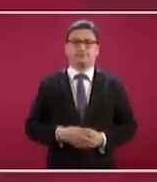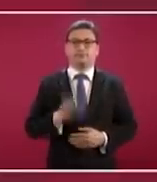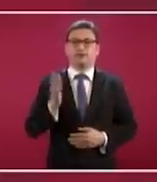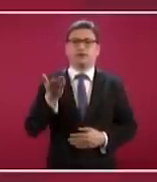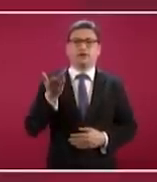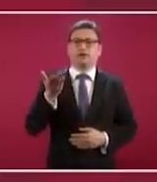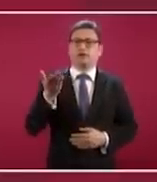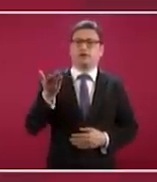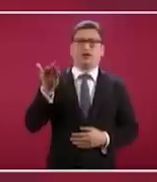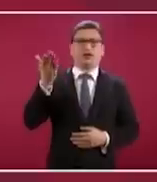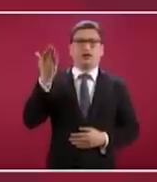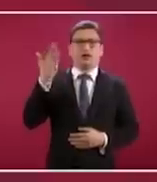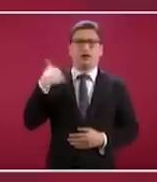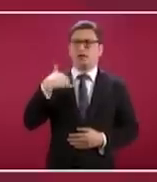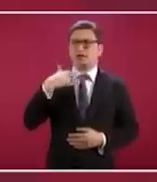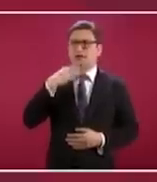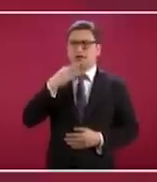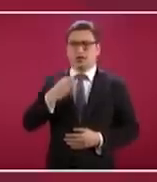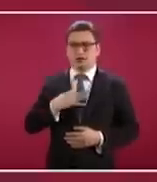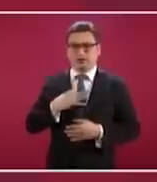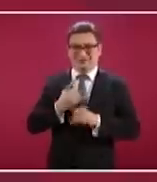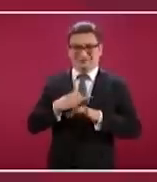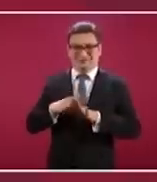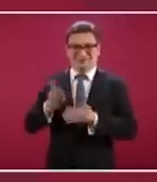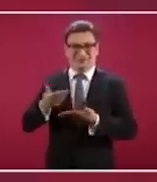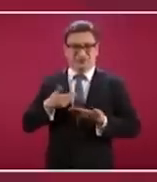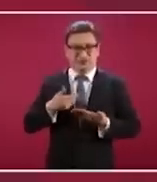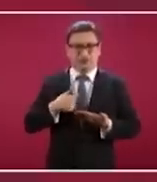primeros momentos que fuimos informados,